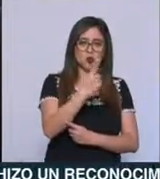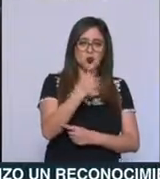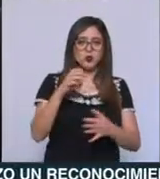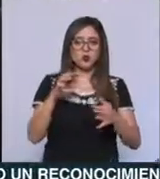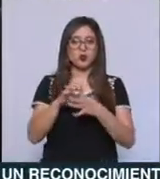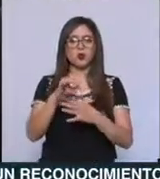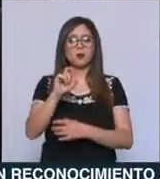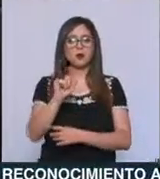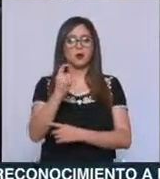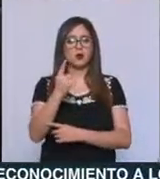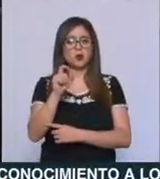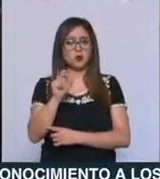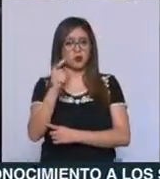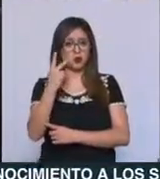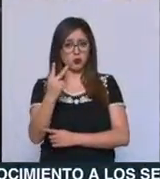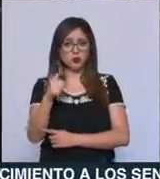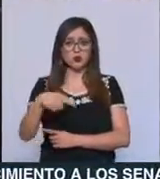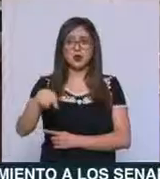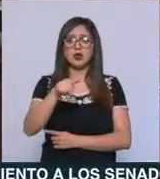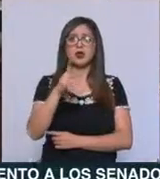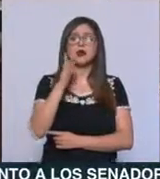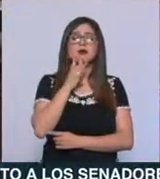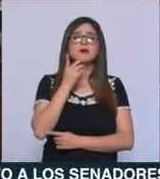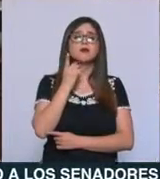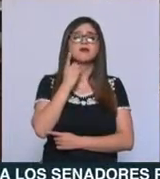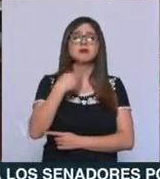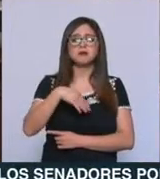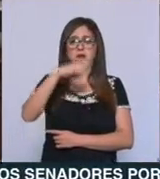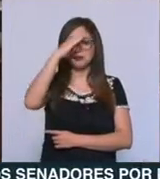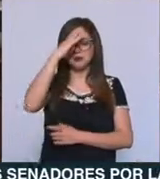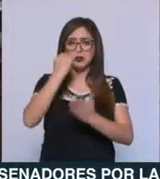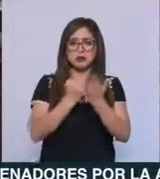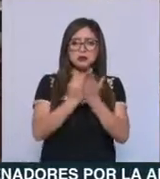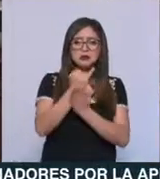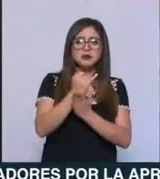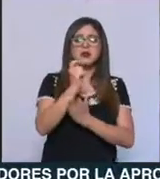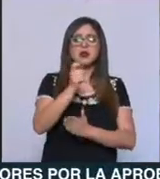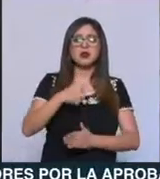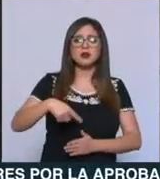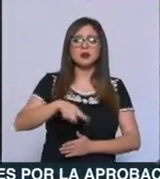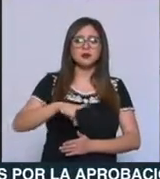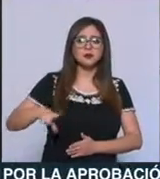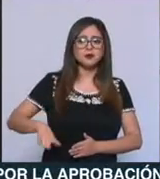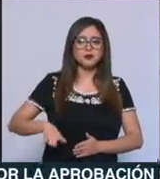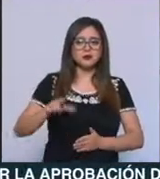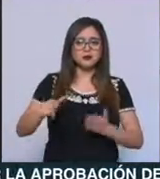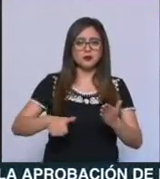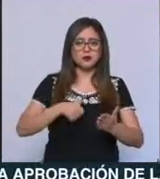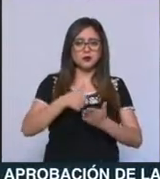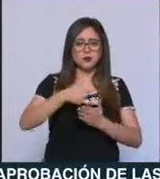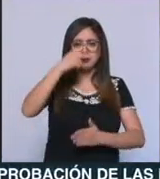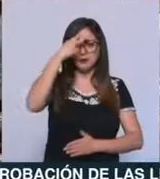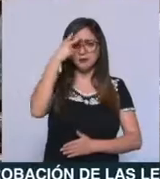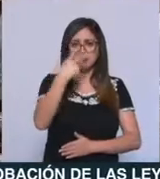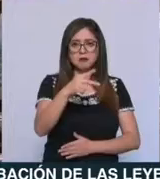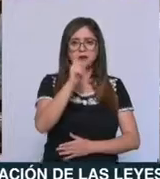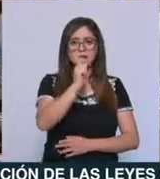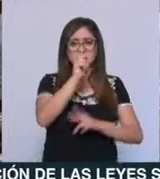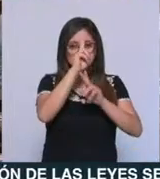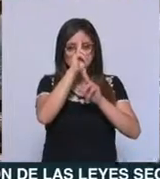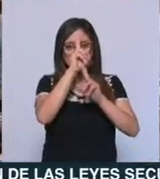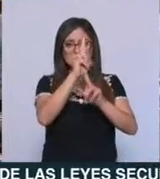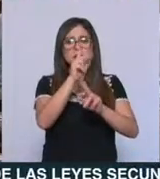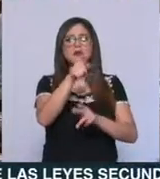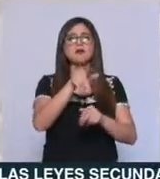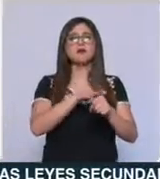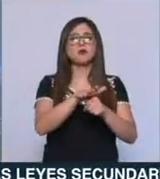Dejó en claro que será el Congreso local quien decida al respecto y enfatizó que el gobierno capitalino será respetuoso de la decisión